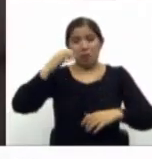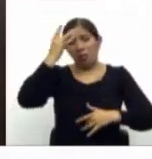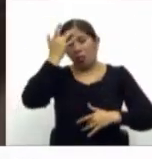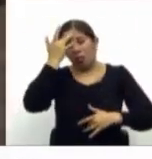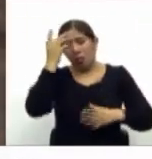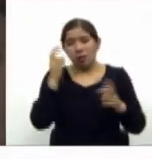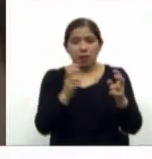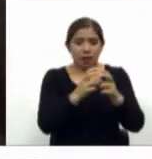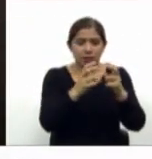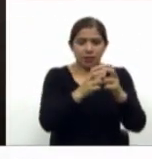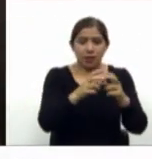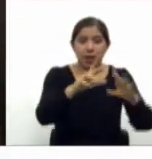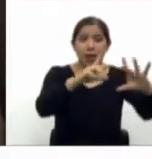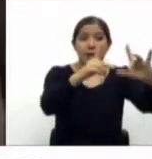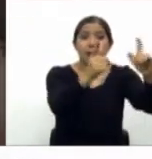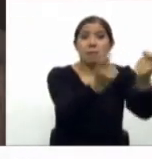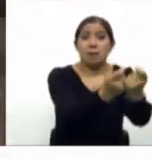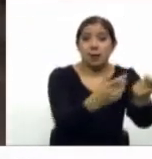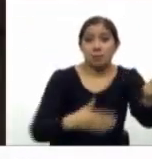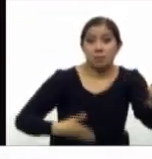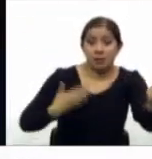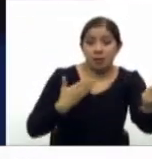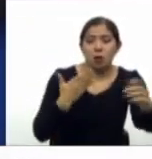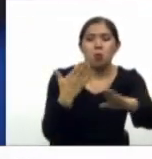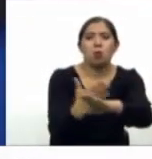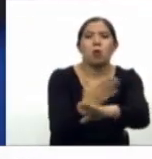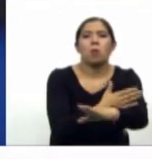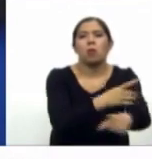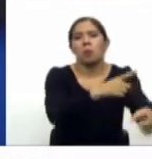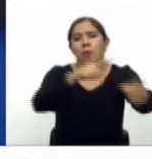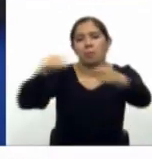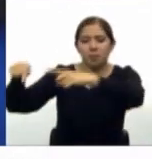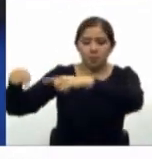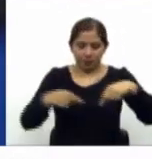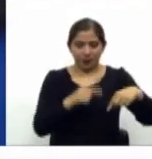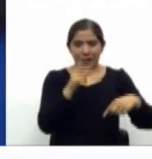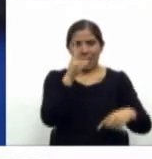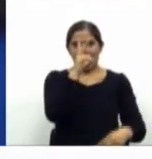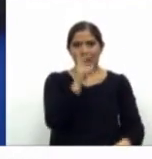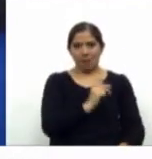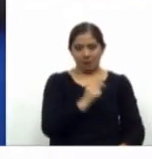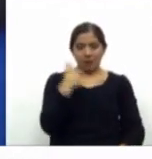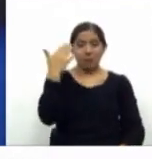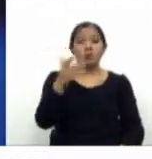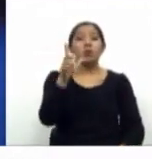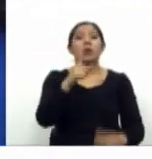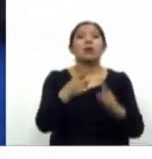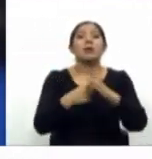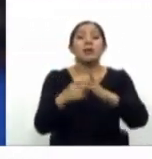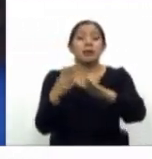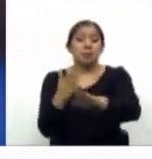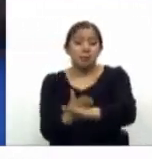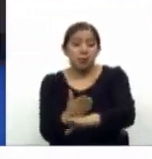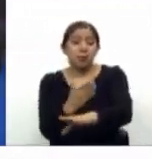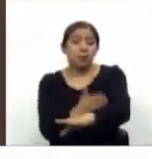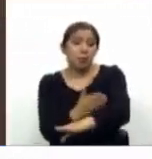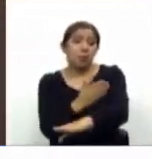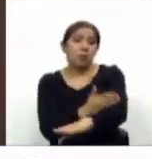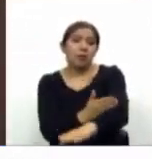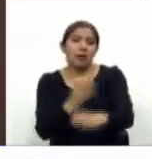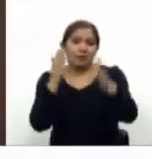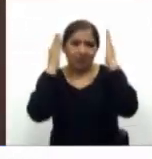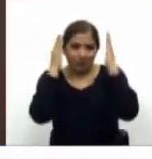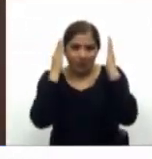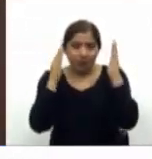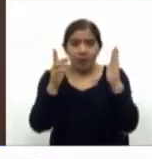otros departamentos, llegarán paulatinamente a La Paz desde el próximo lunes para su atención, que iniciaría el próximo lunes. La lista de